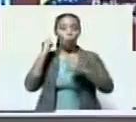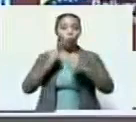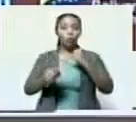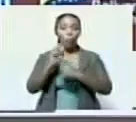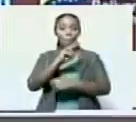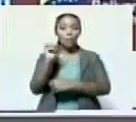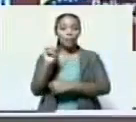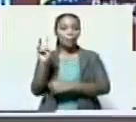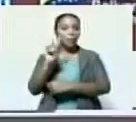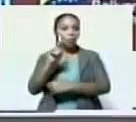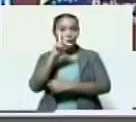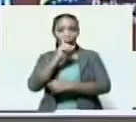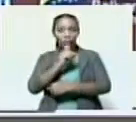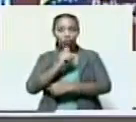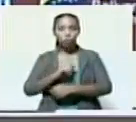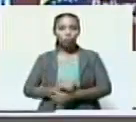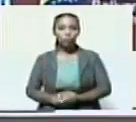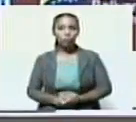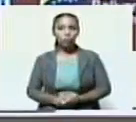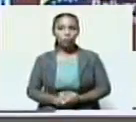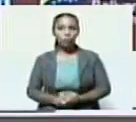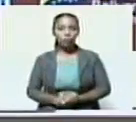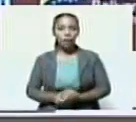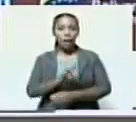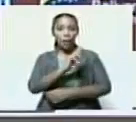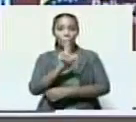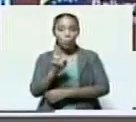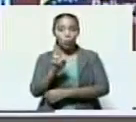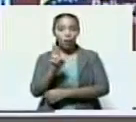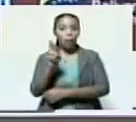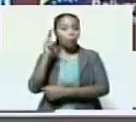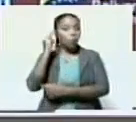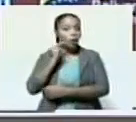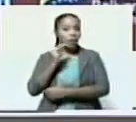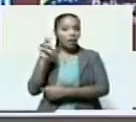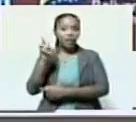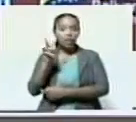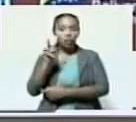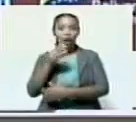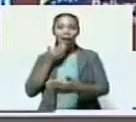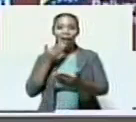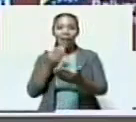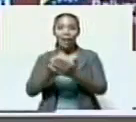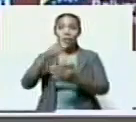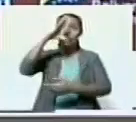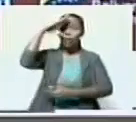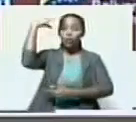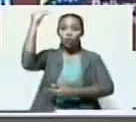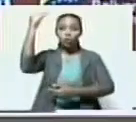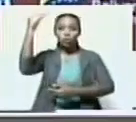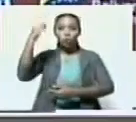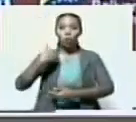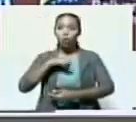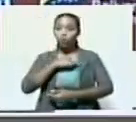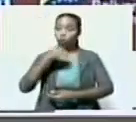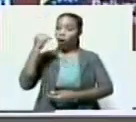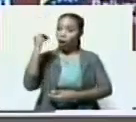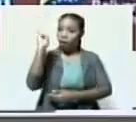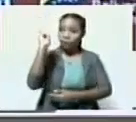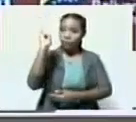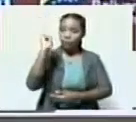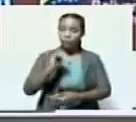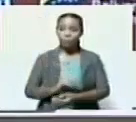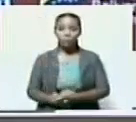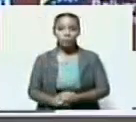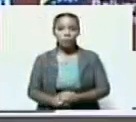20, 22 años en la República Bolivariana de Venezuela. Gracias a Dios tenemos